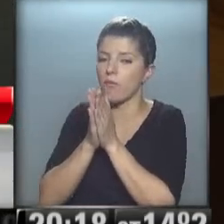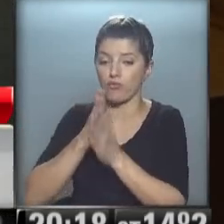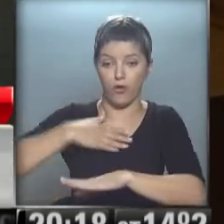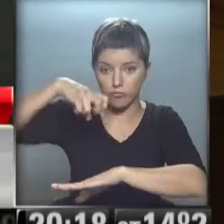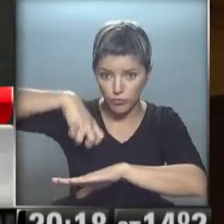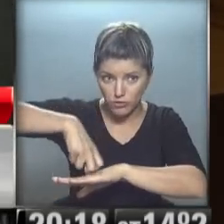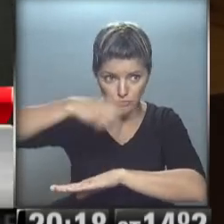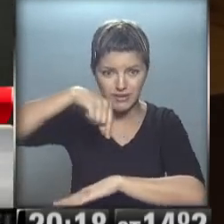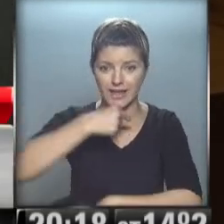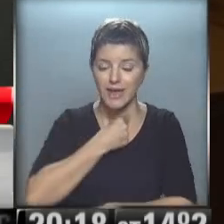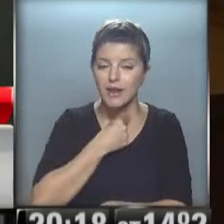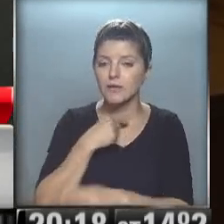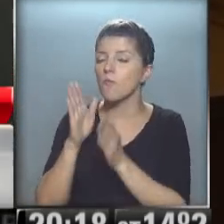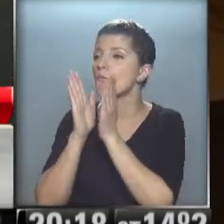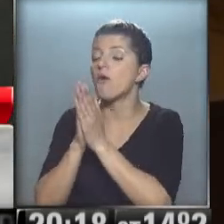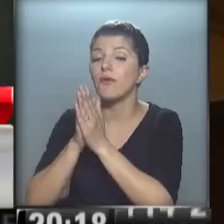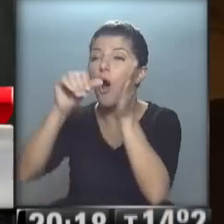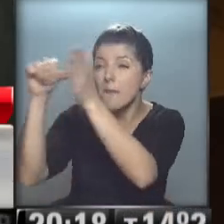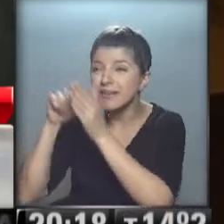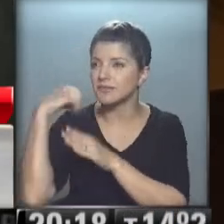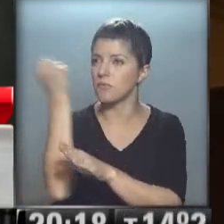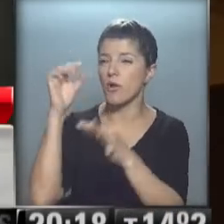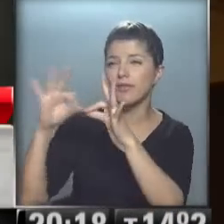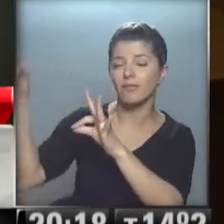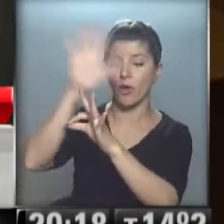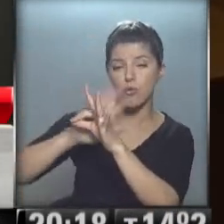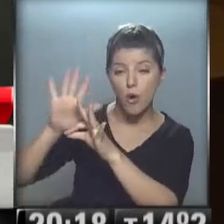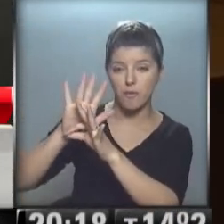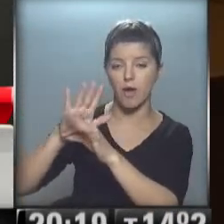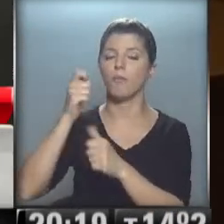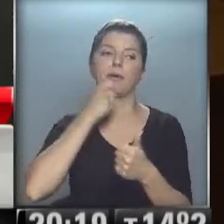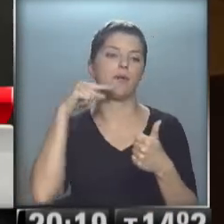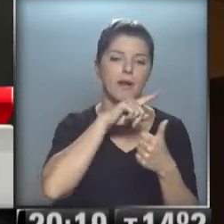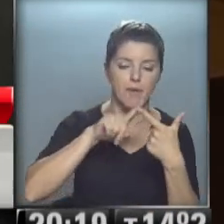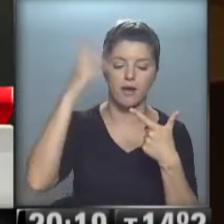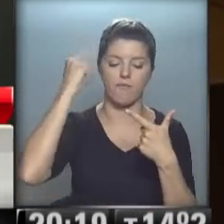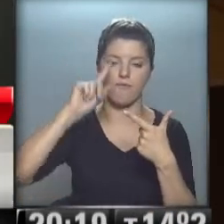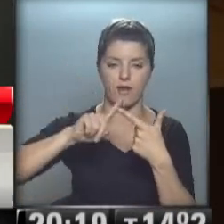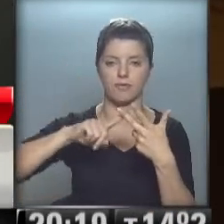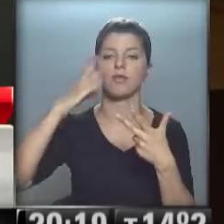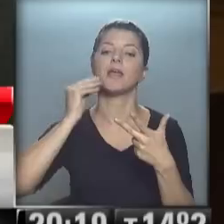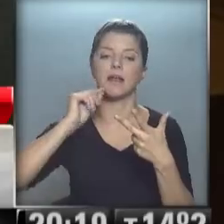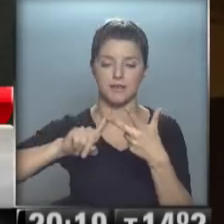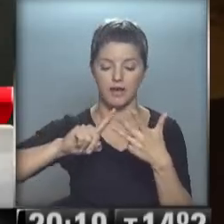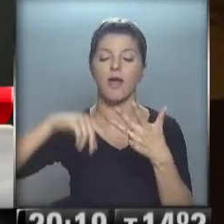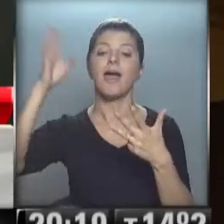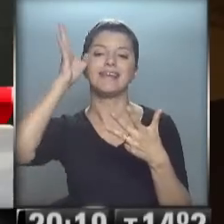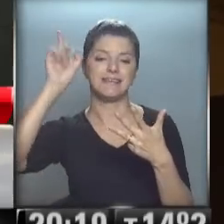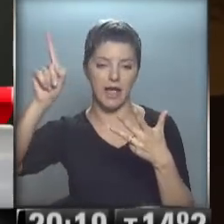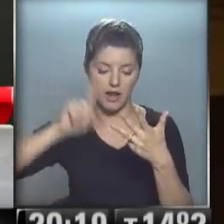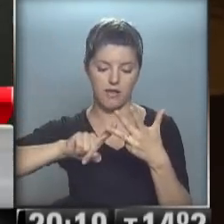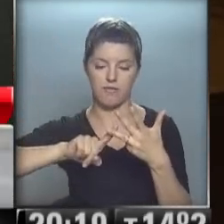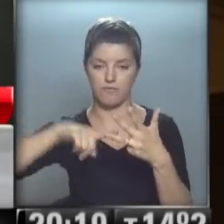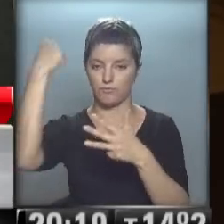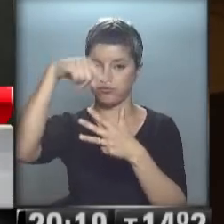rodilla ante los grandes países de Europa, Alemania, Francia, Inglaterra, Italia, todo, para